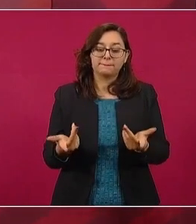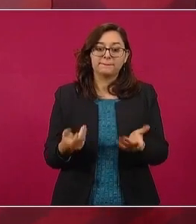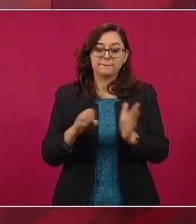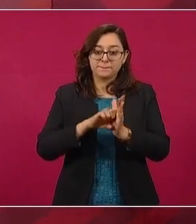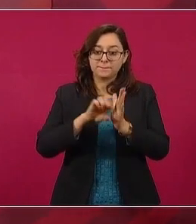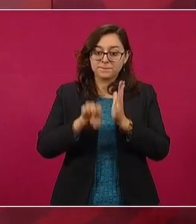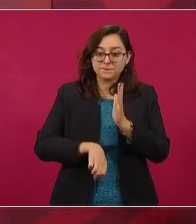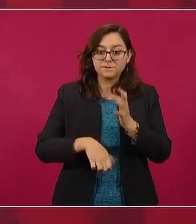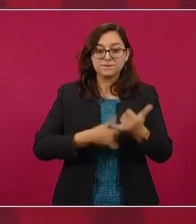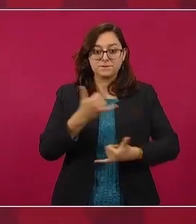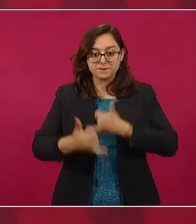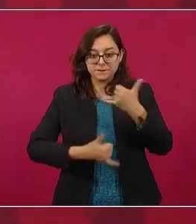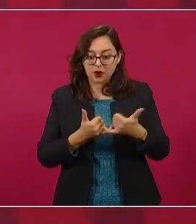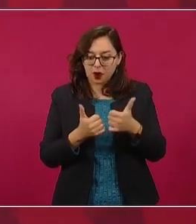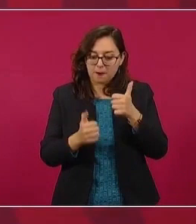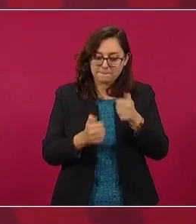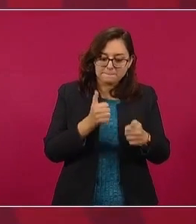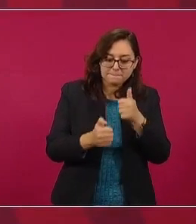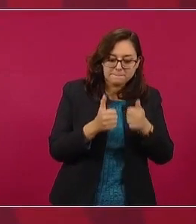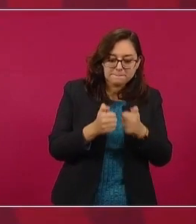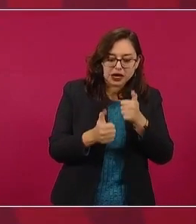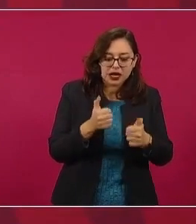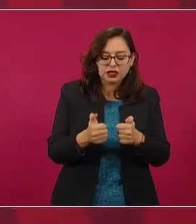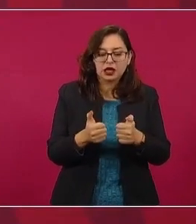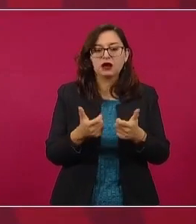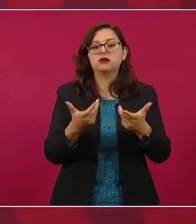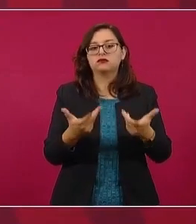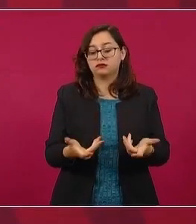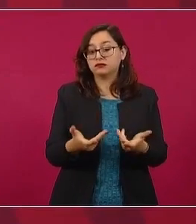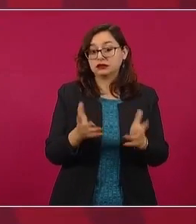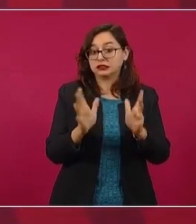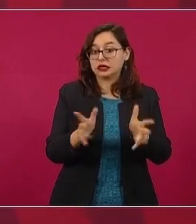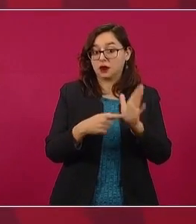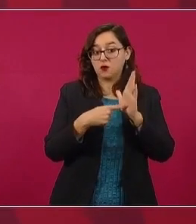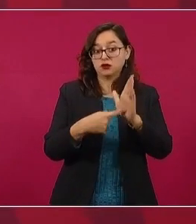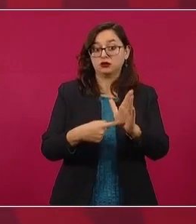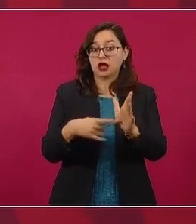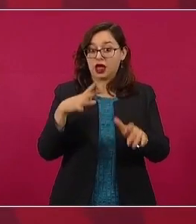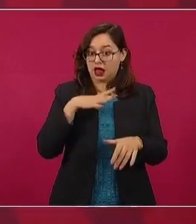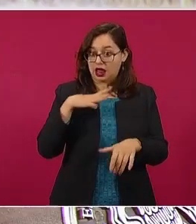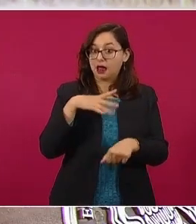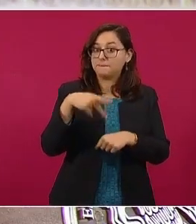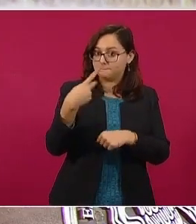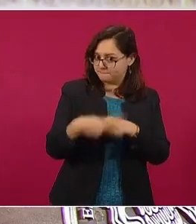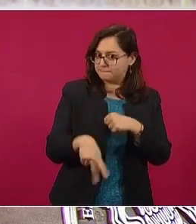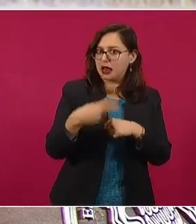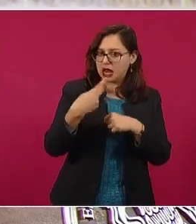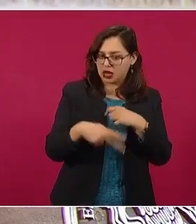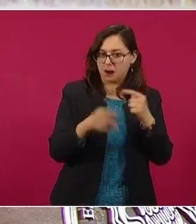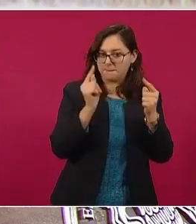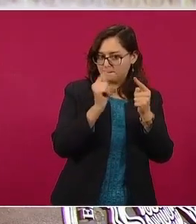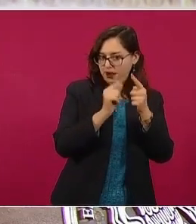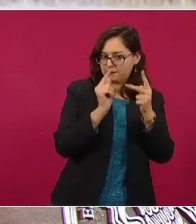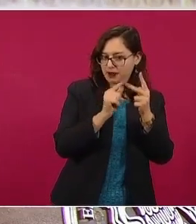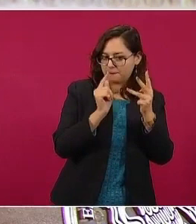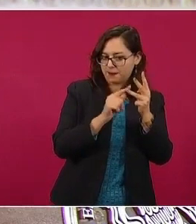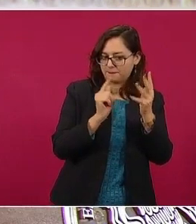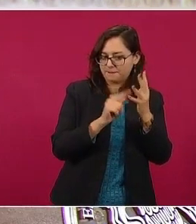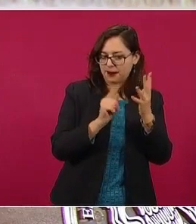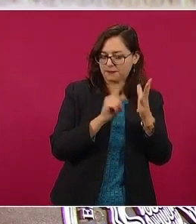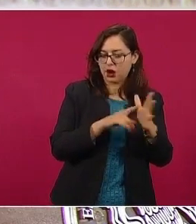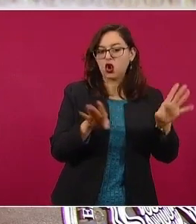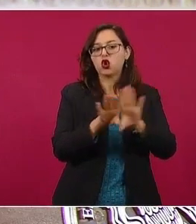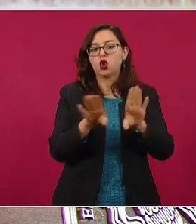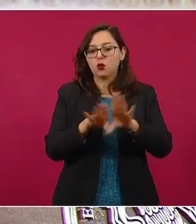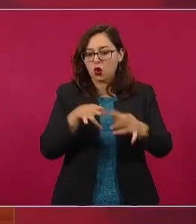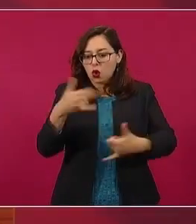videojuegos, se hizo una presentación de los riesgos, que no solo es el uso adictivo de los juegos, sino también del enganchamiento que